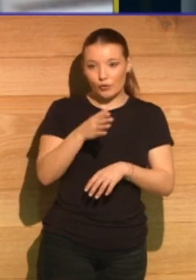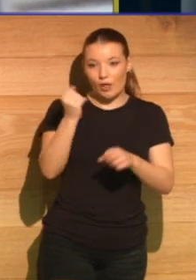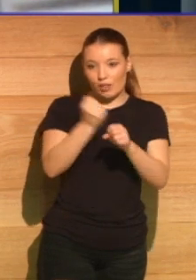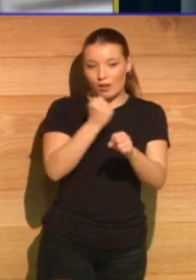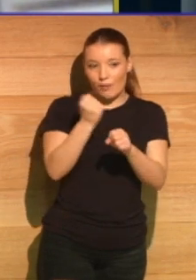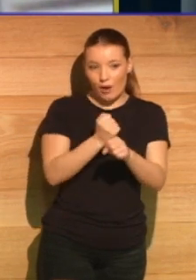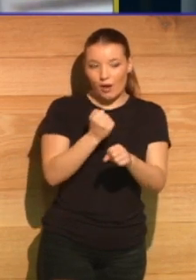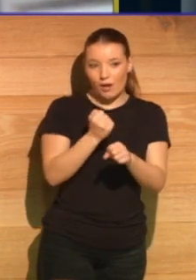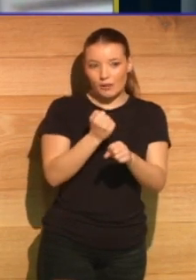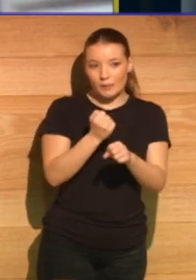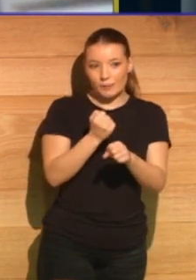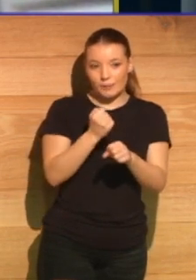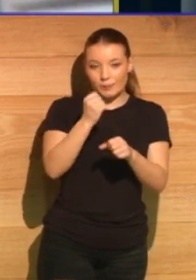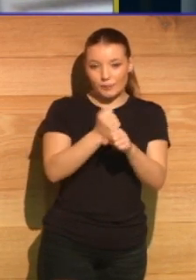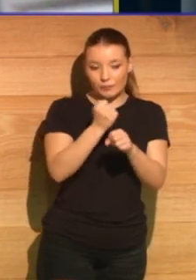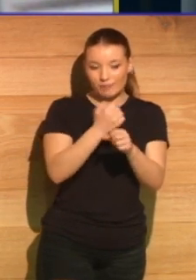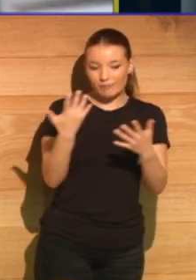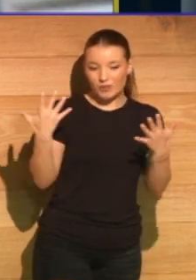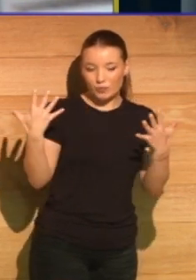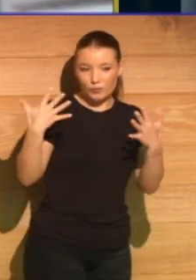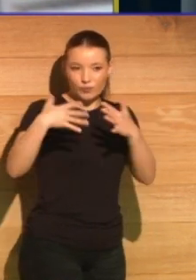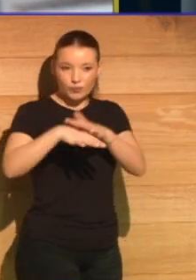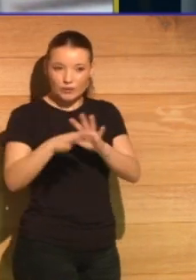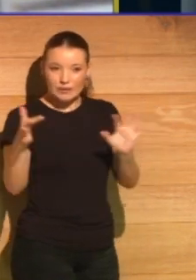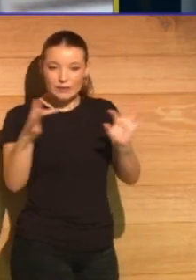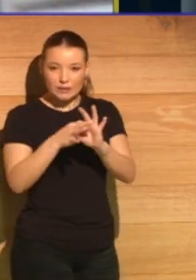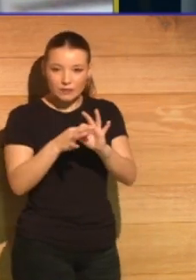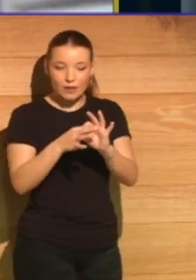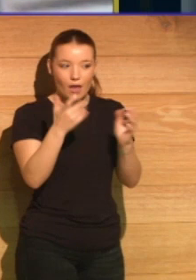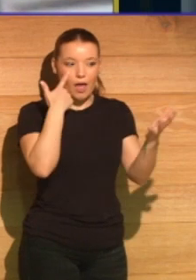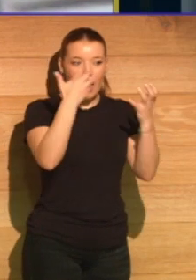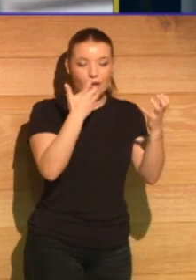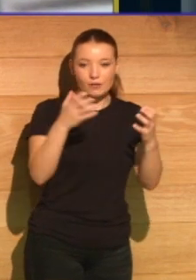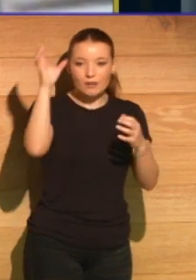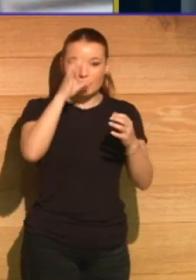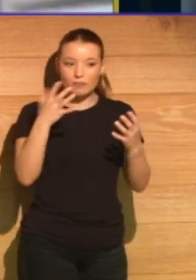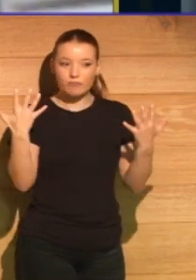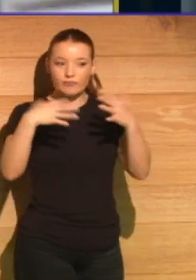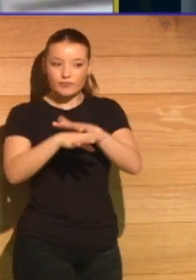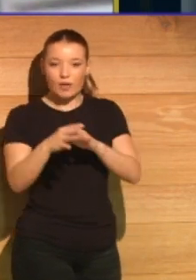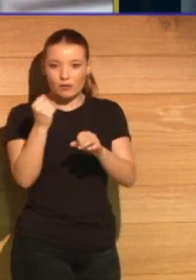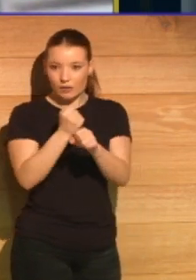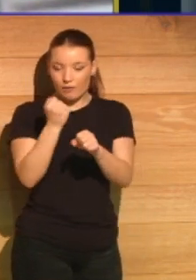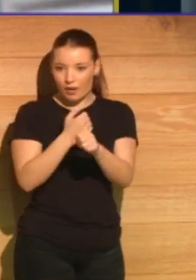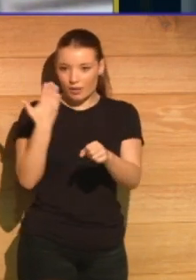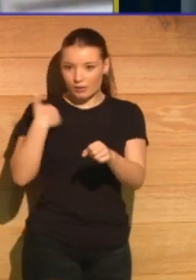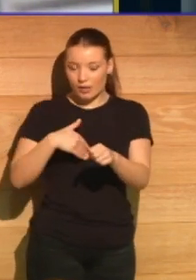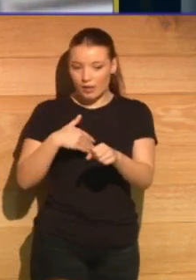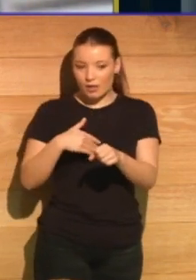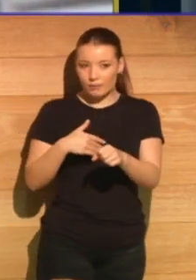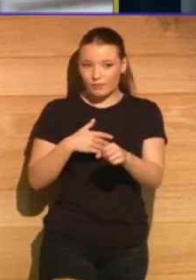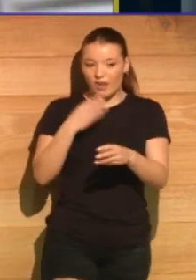más esta simbiosis, ¿no? de arte y ciencia. ¿Qué hacemos para volver a